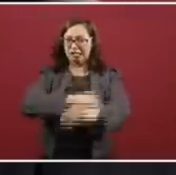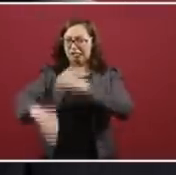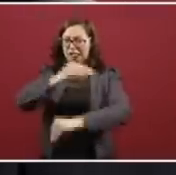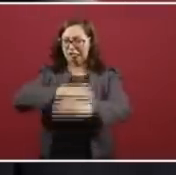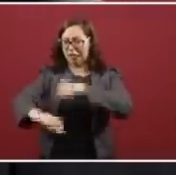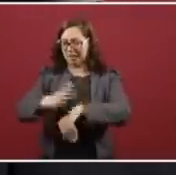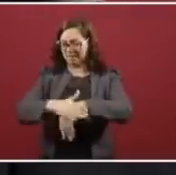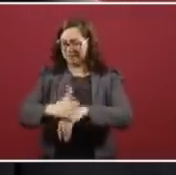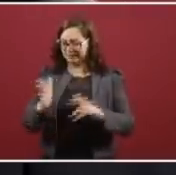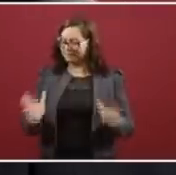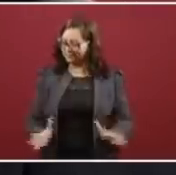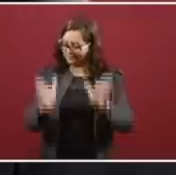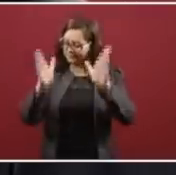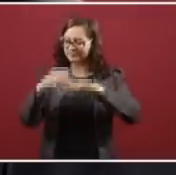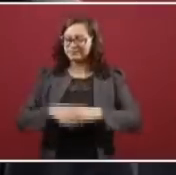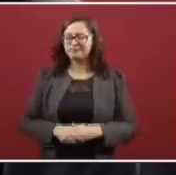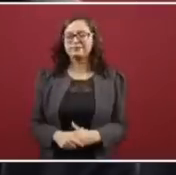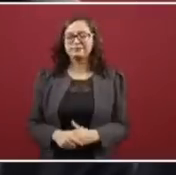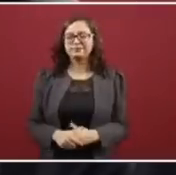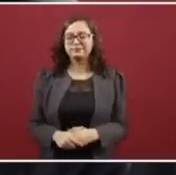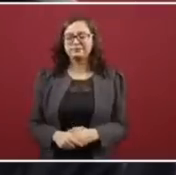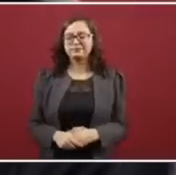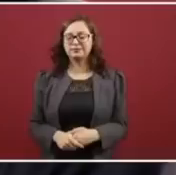para este